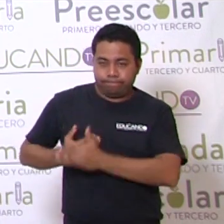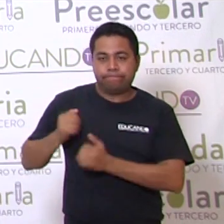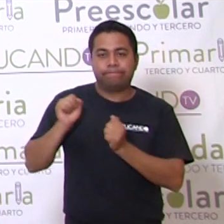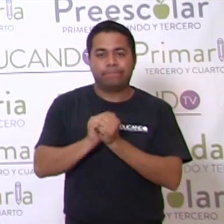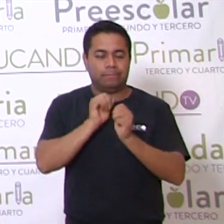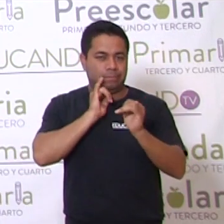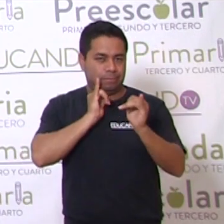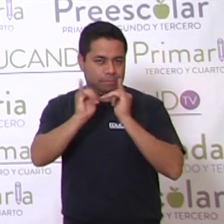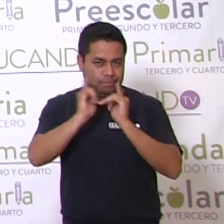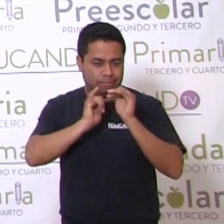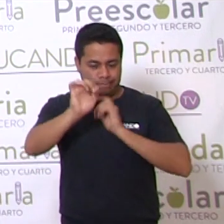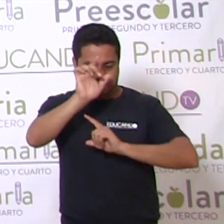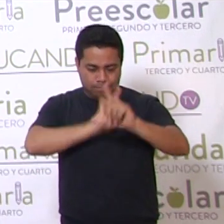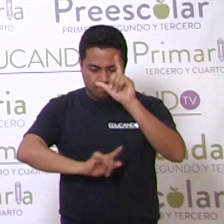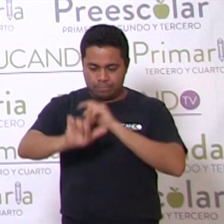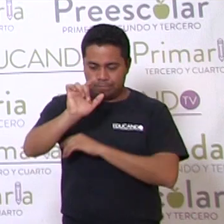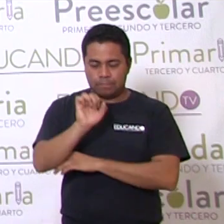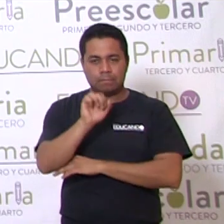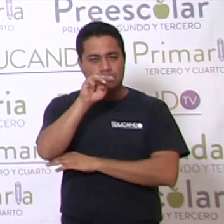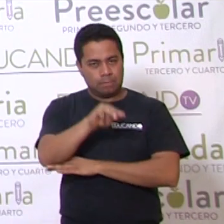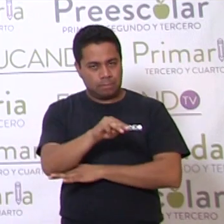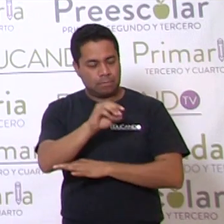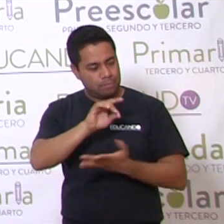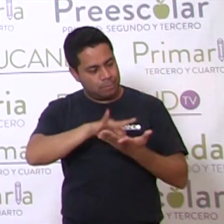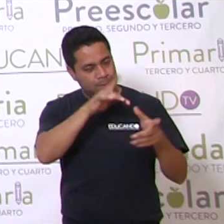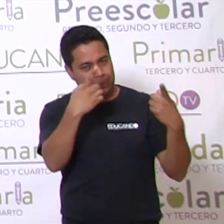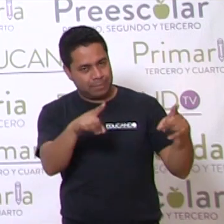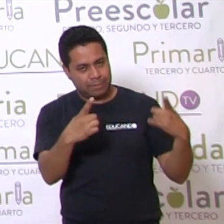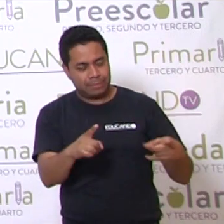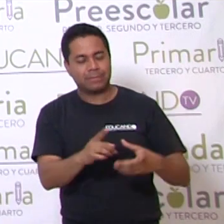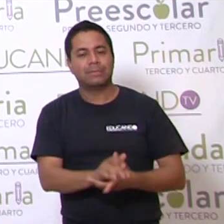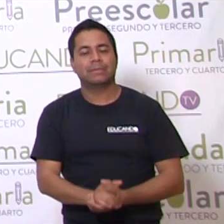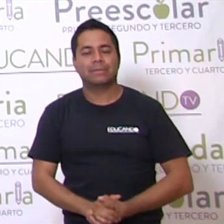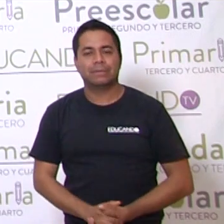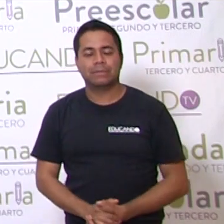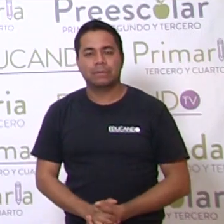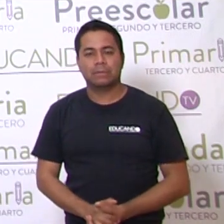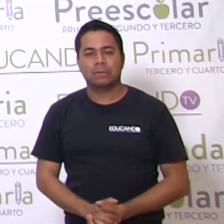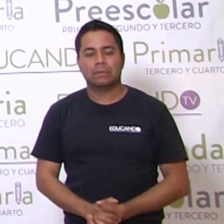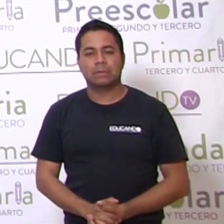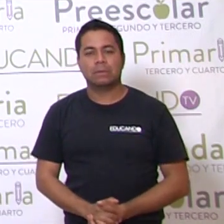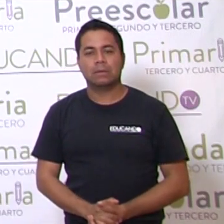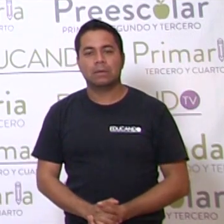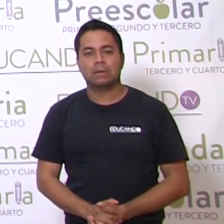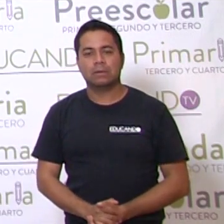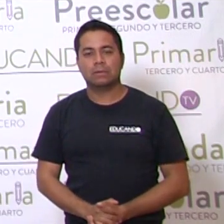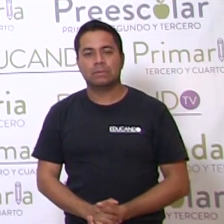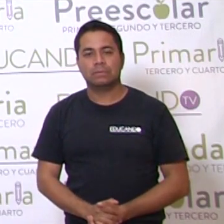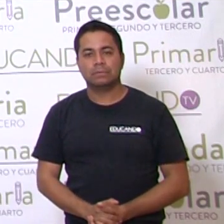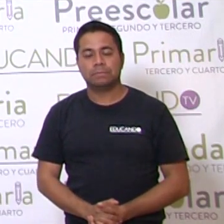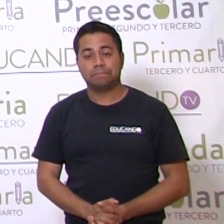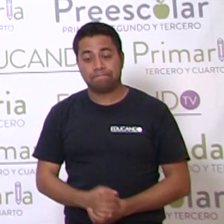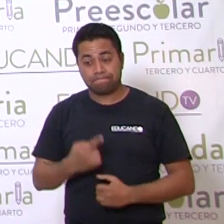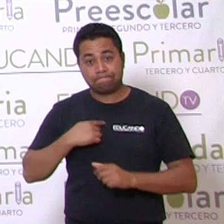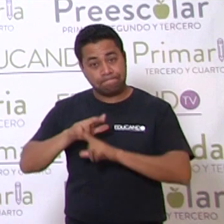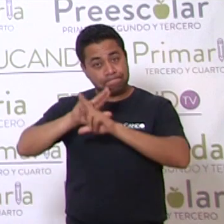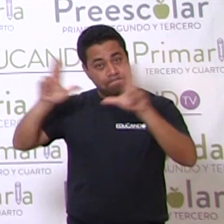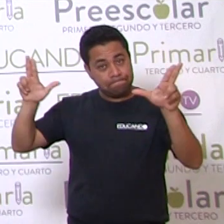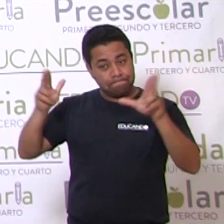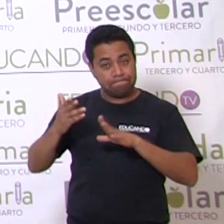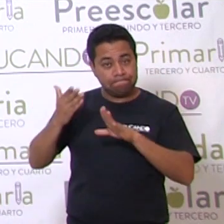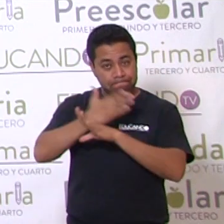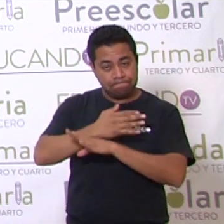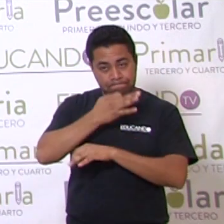la interpretación en lengua de señas mexicanas. Muchas gracias, David. Me despido, no sin